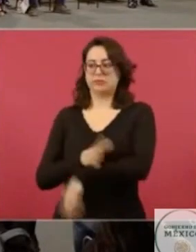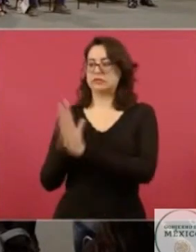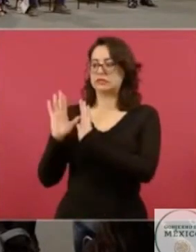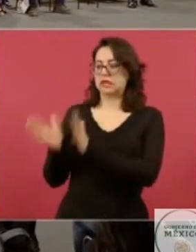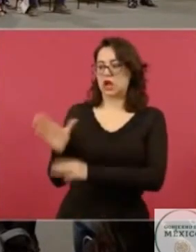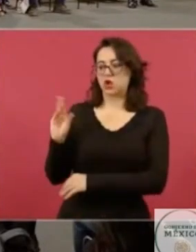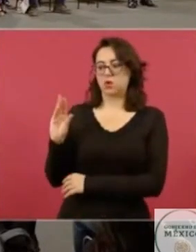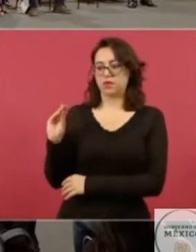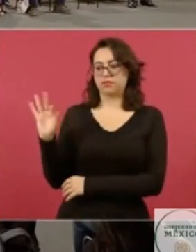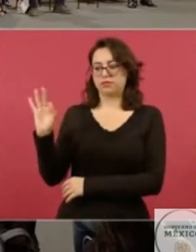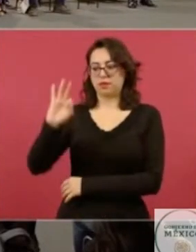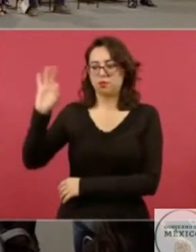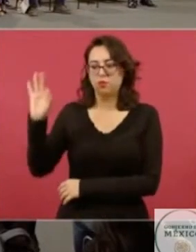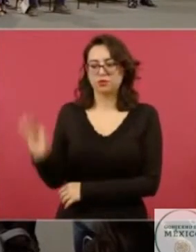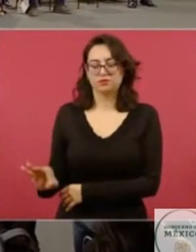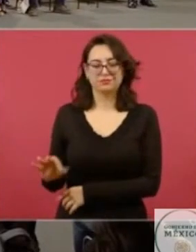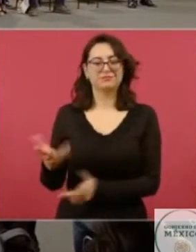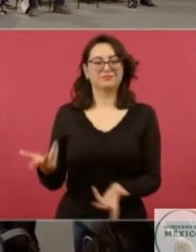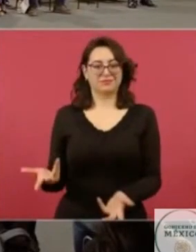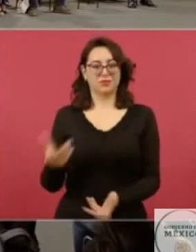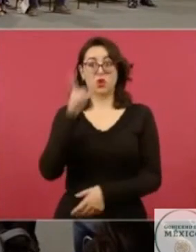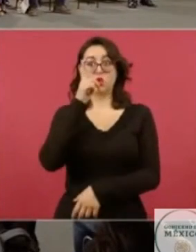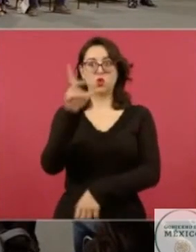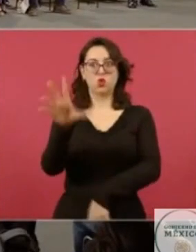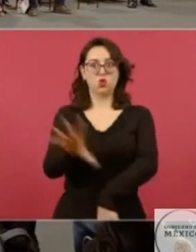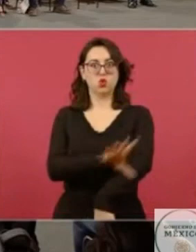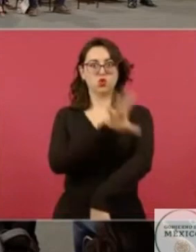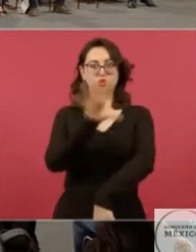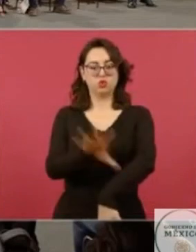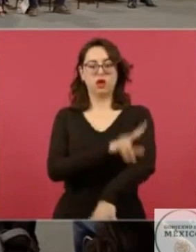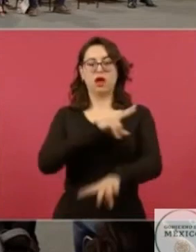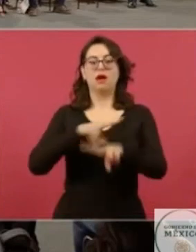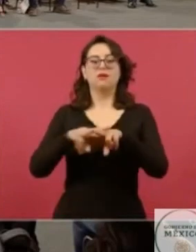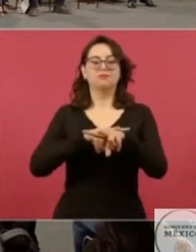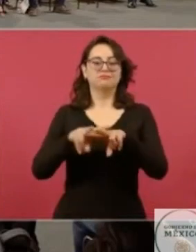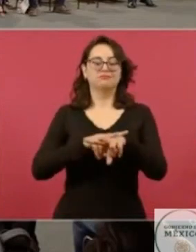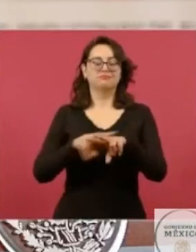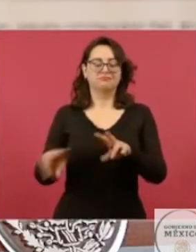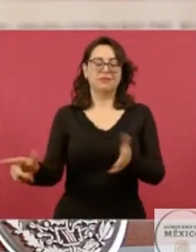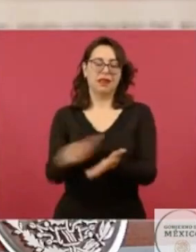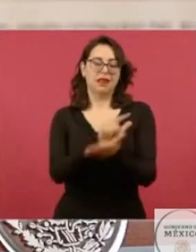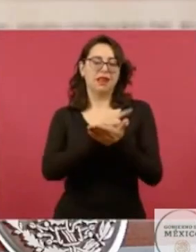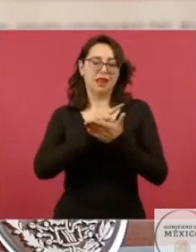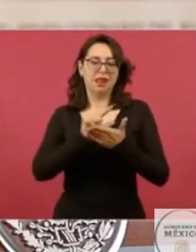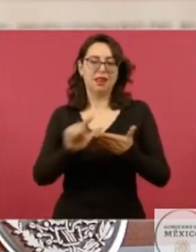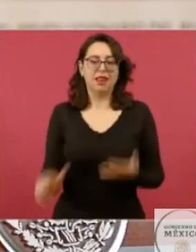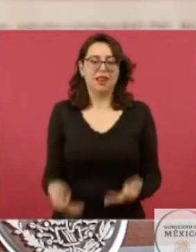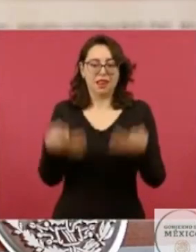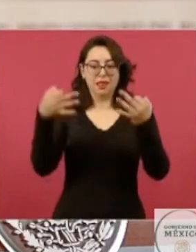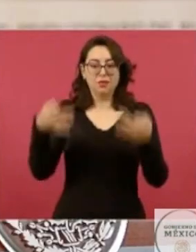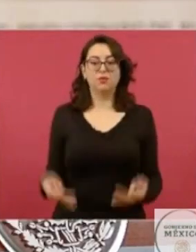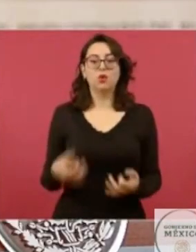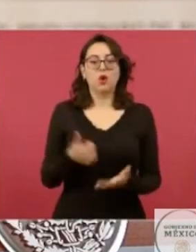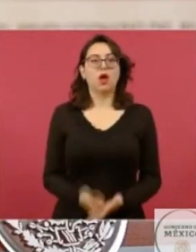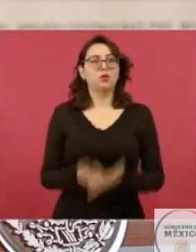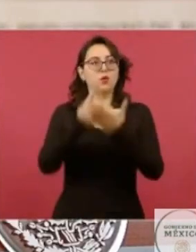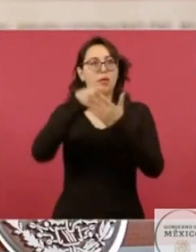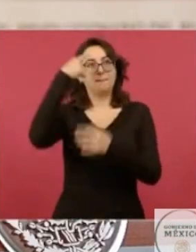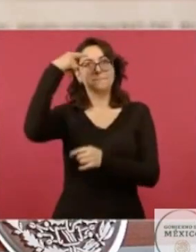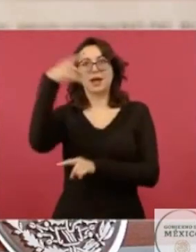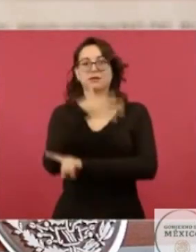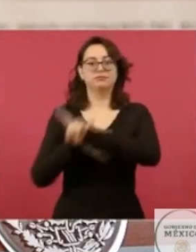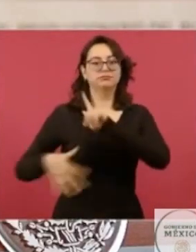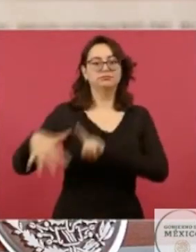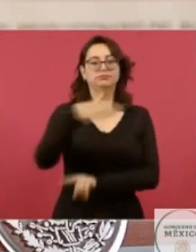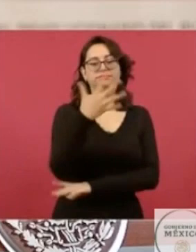electrificada significa el uso de energía limpia para la operación del Tren Maya, lo cual contribuye a un mejor medio ambiente.